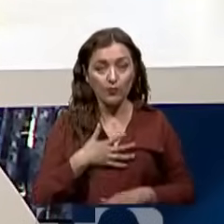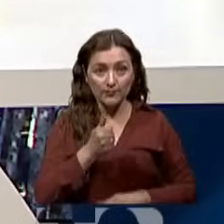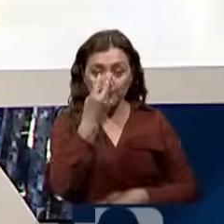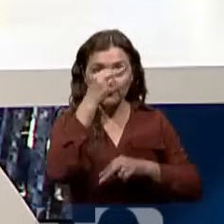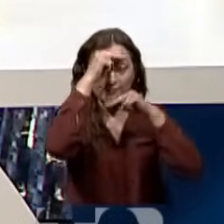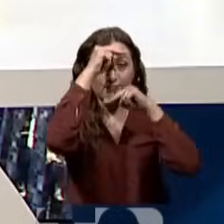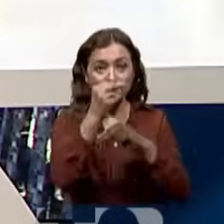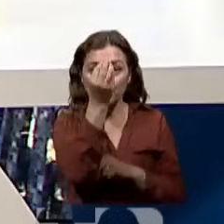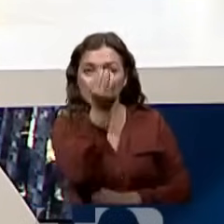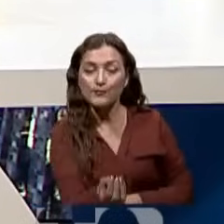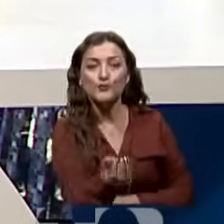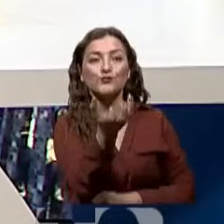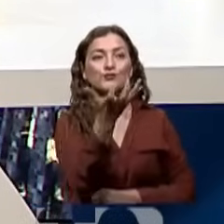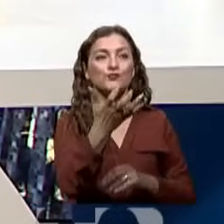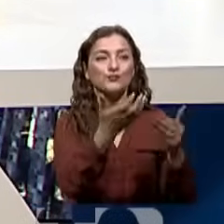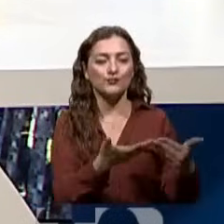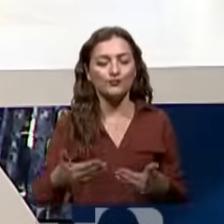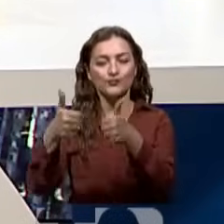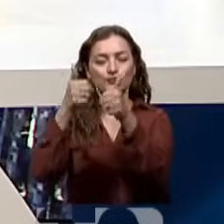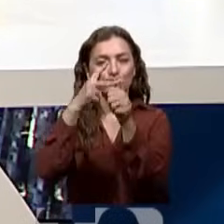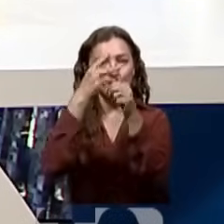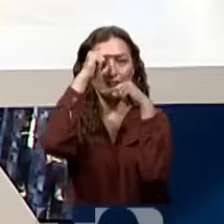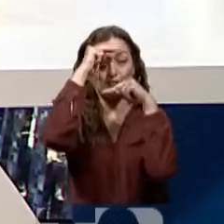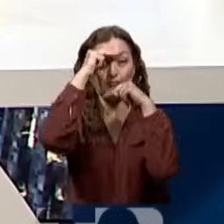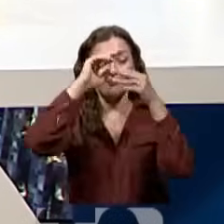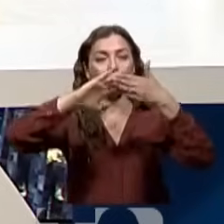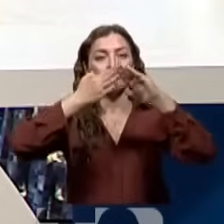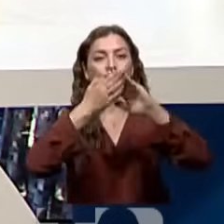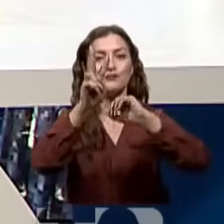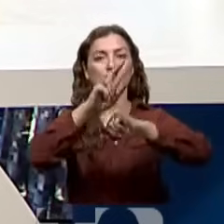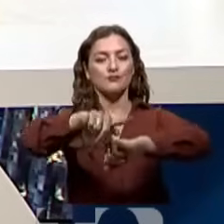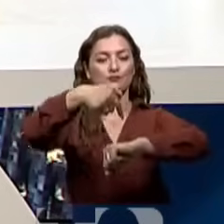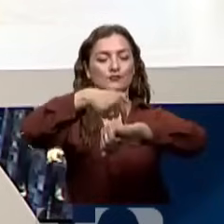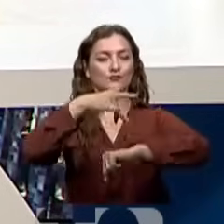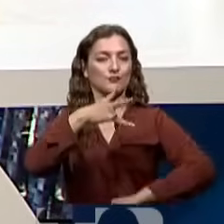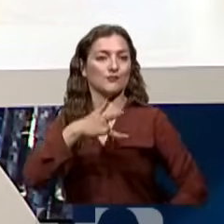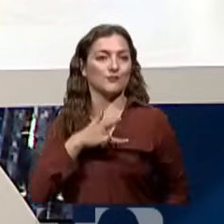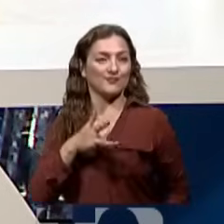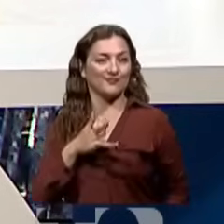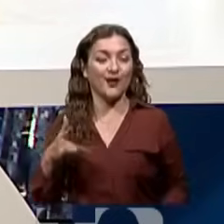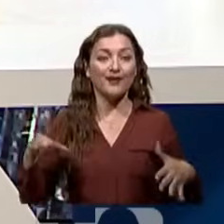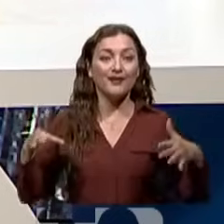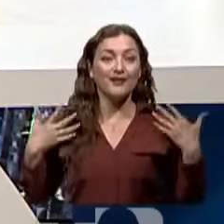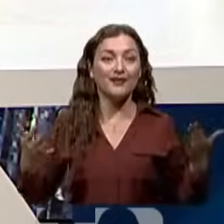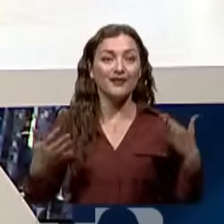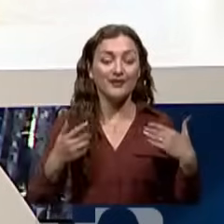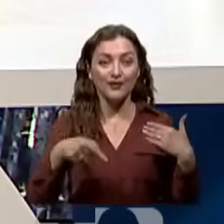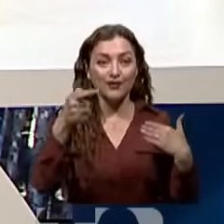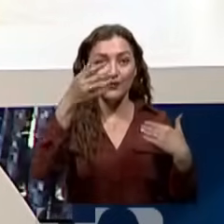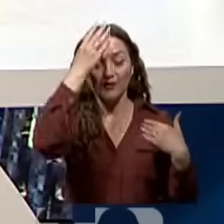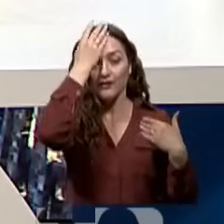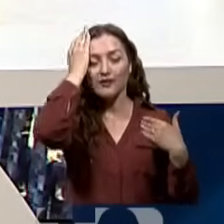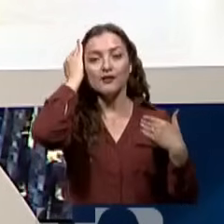televidentes, muy buenos días. Bienvenidos a la segunda emisión de las noticias locales de 24 horas. Nos sentimos muy contentos de saber que están del otro lado, que